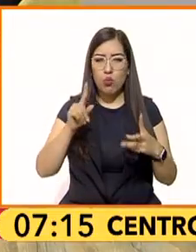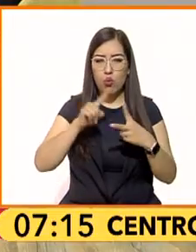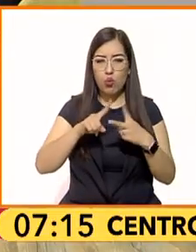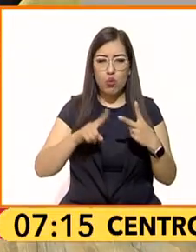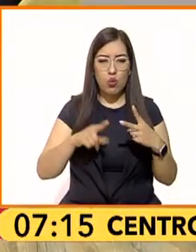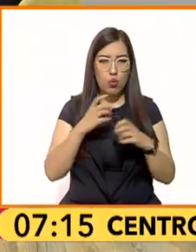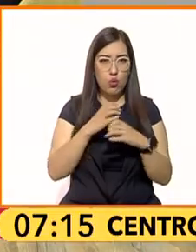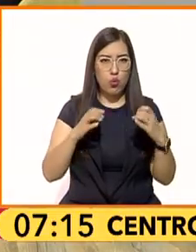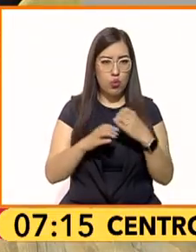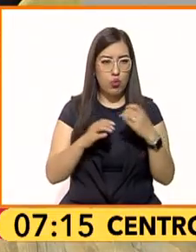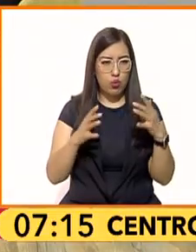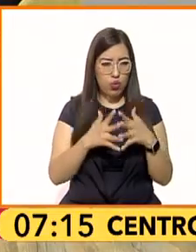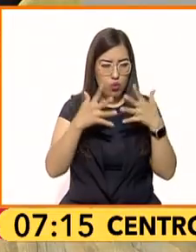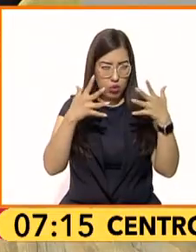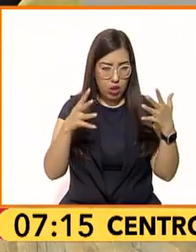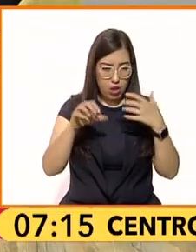hoy.